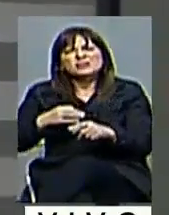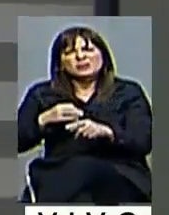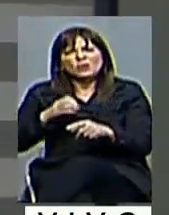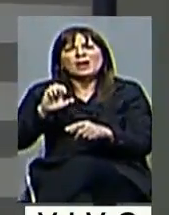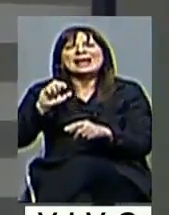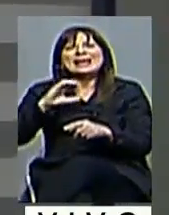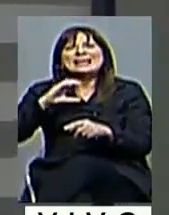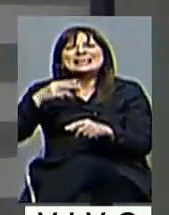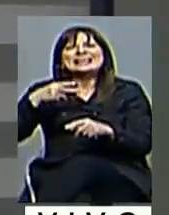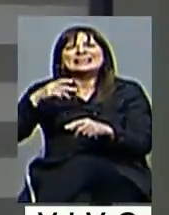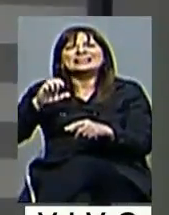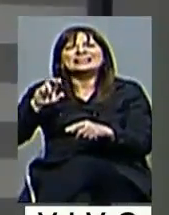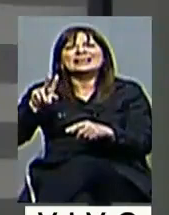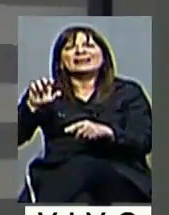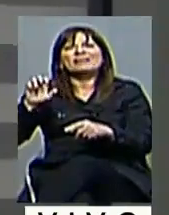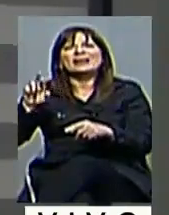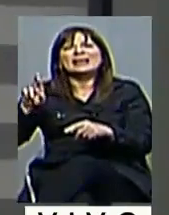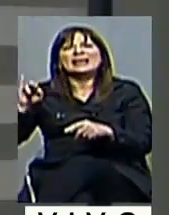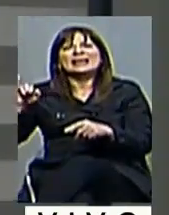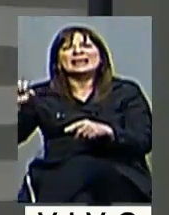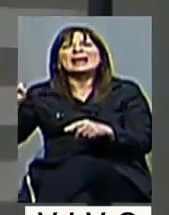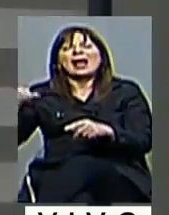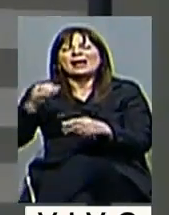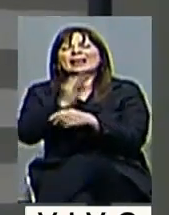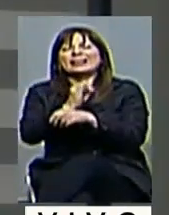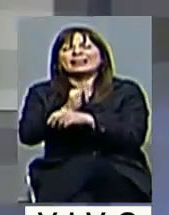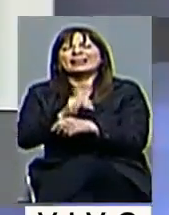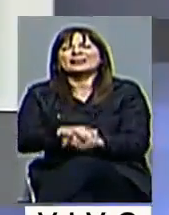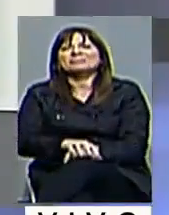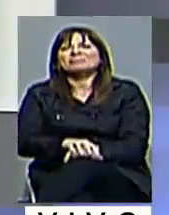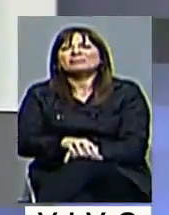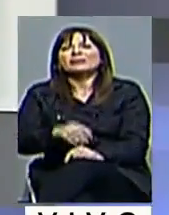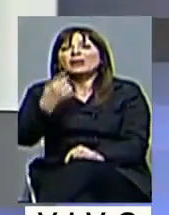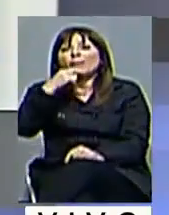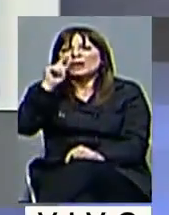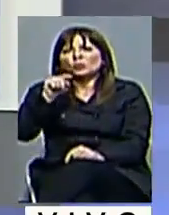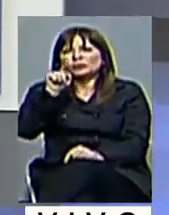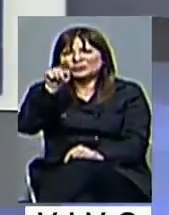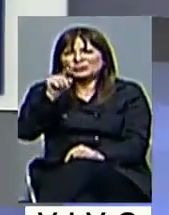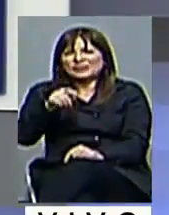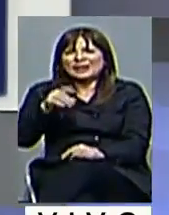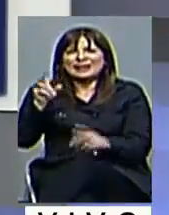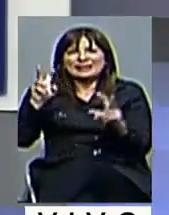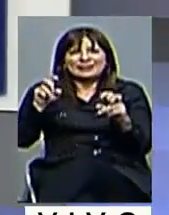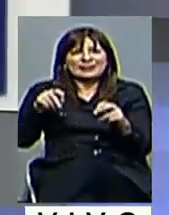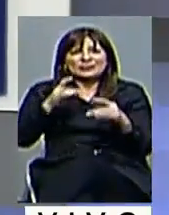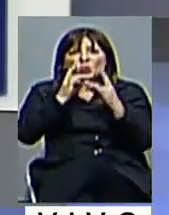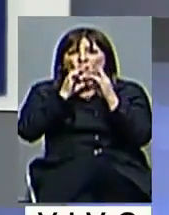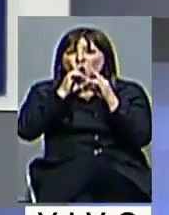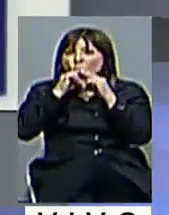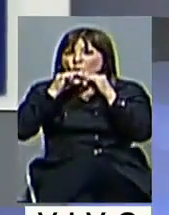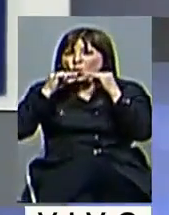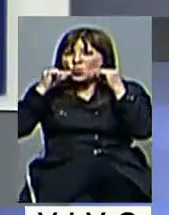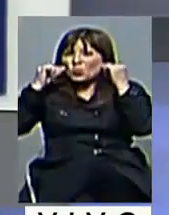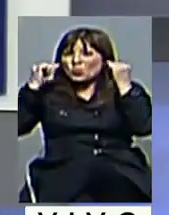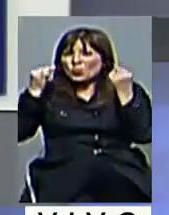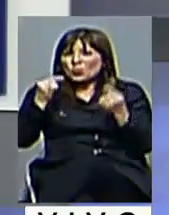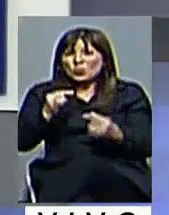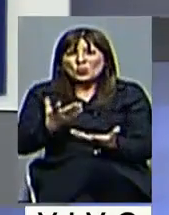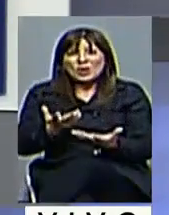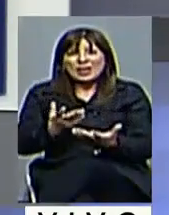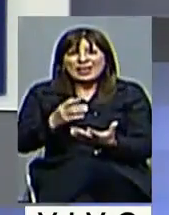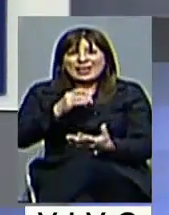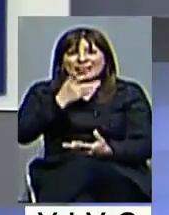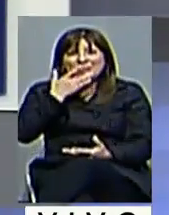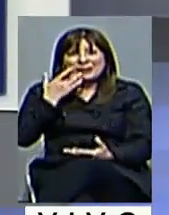Echeverría. Pero ojo, mira, yo creo que el intendente Echeverría. El intendente Echeverría. La pregunta tuya con respecto a la luna de miel no es tan